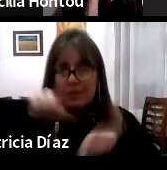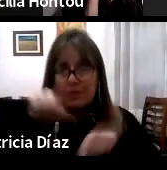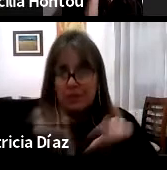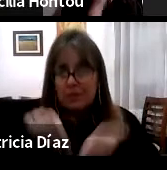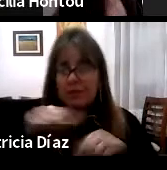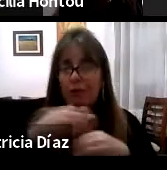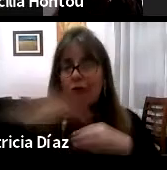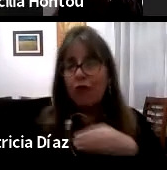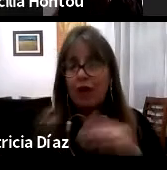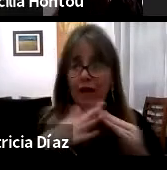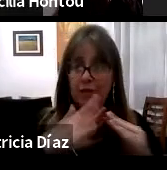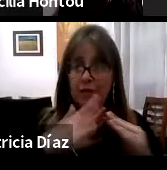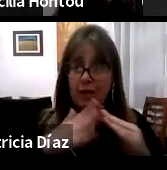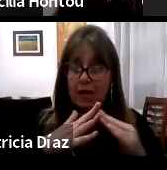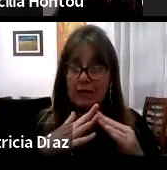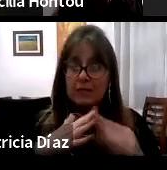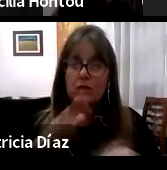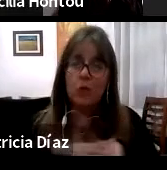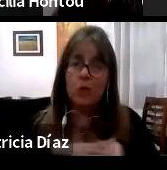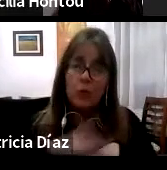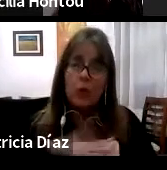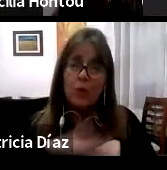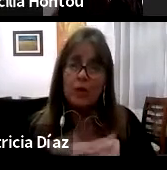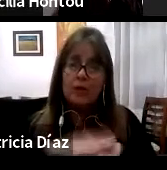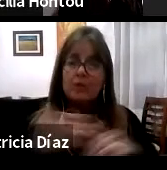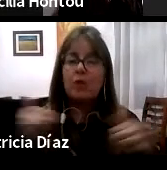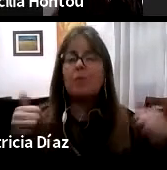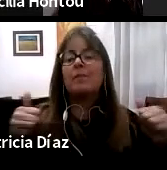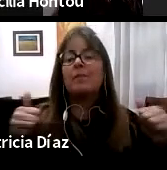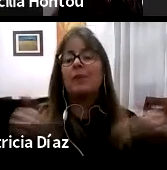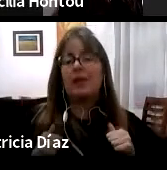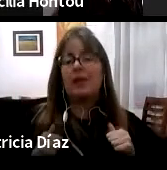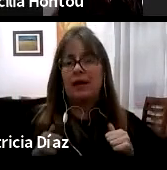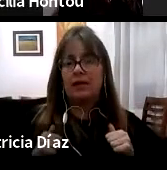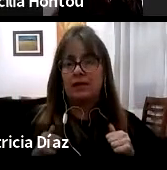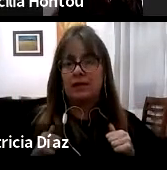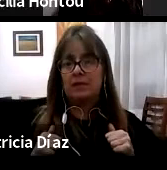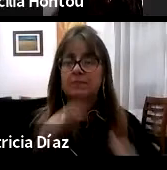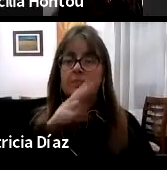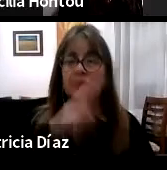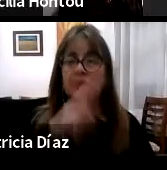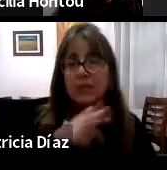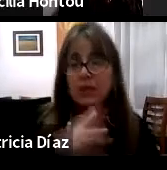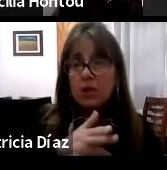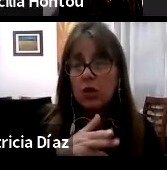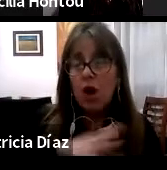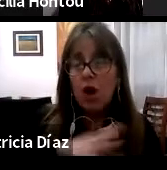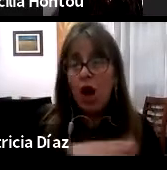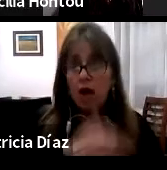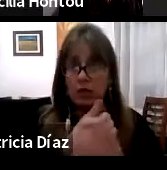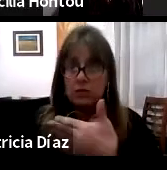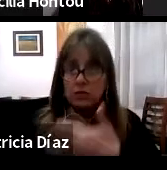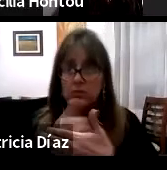momento que yo tengo, de cierta manera, para poder descansar. Mi niño tiene un autismo